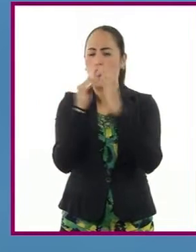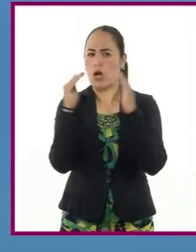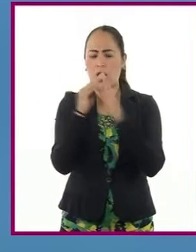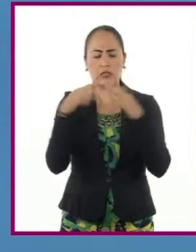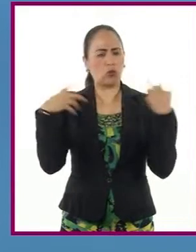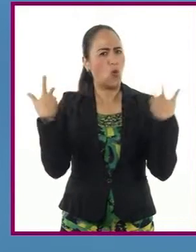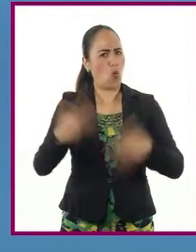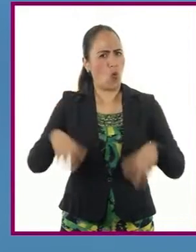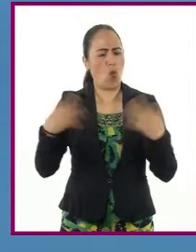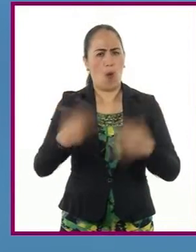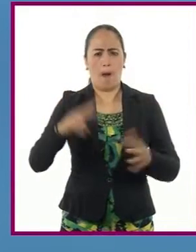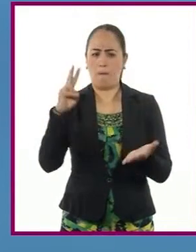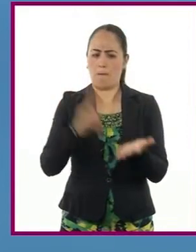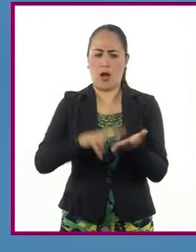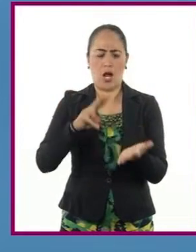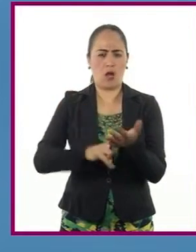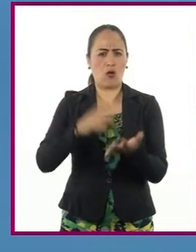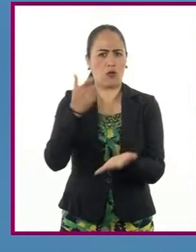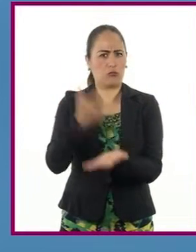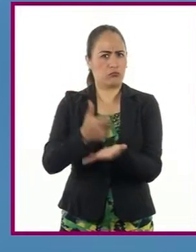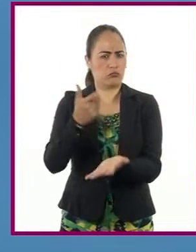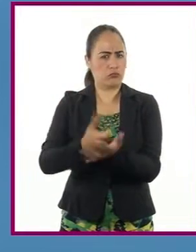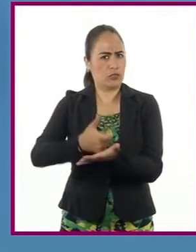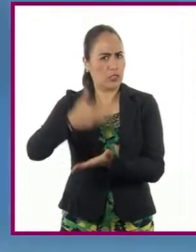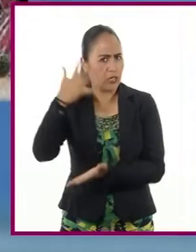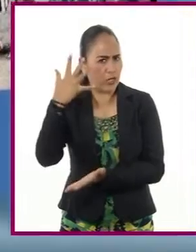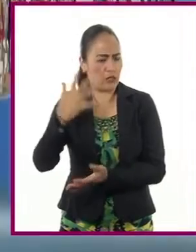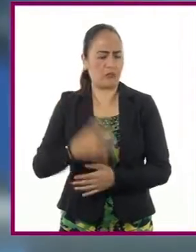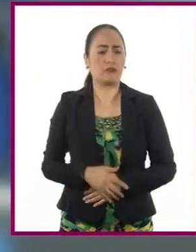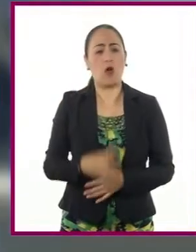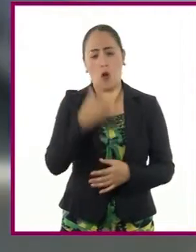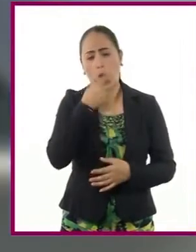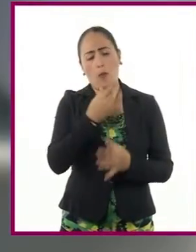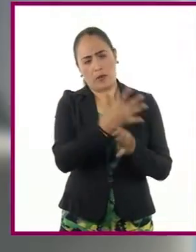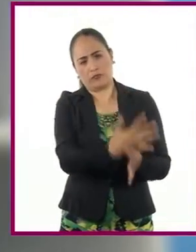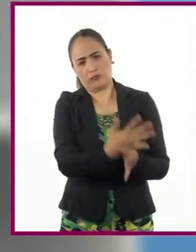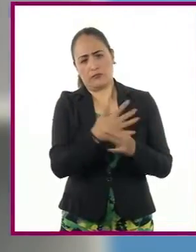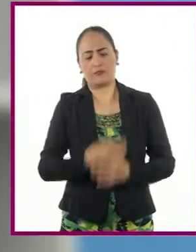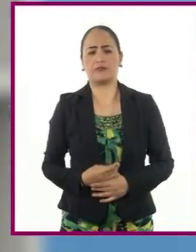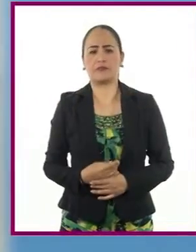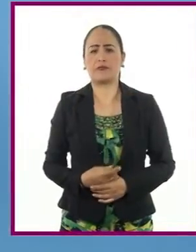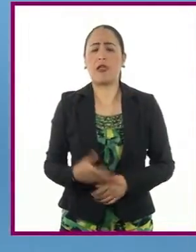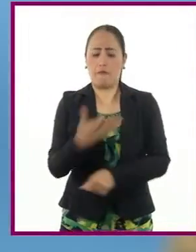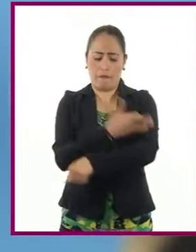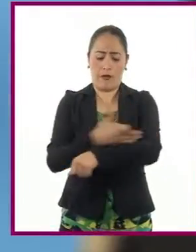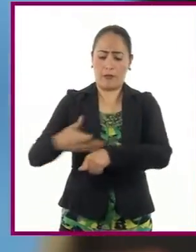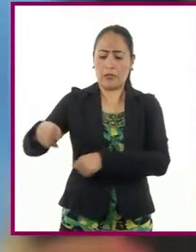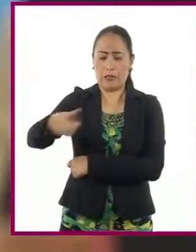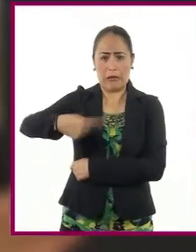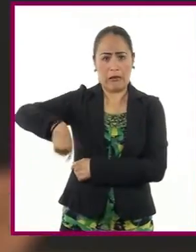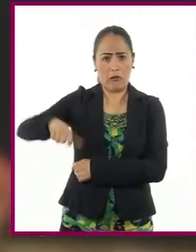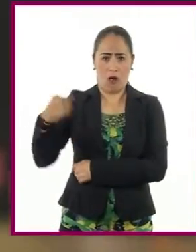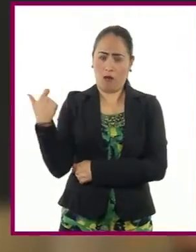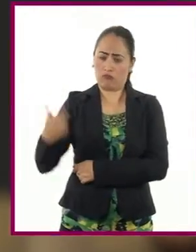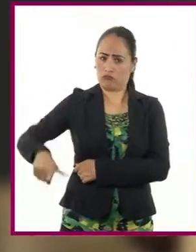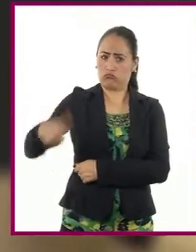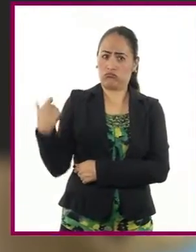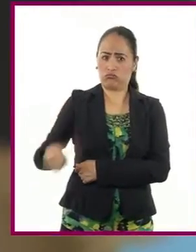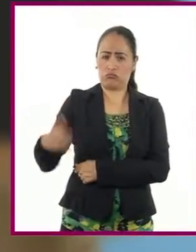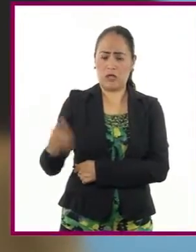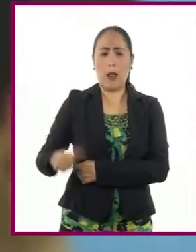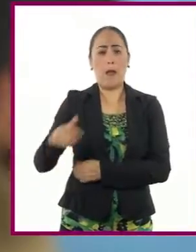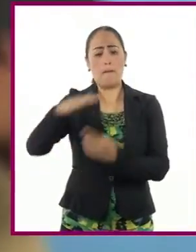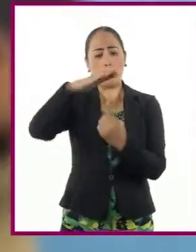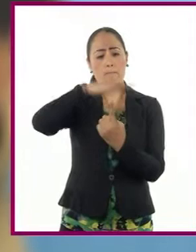numerosos. Así los describe el autor de El Virreinato. Todas las familias acomodadas usaban para el servicio de la